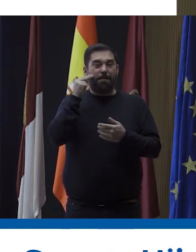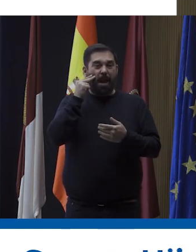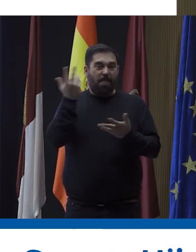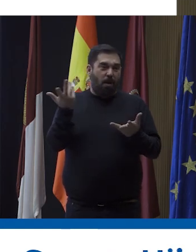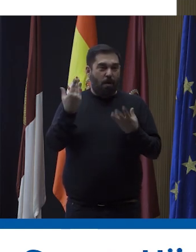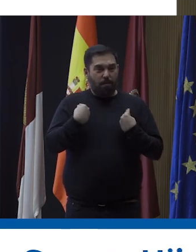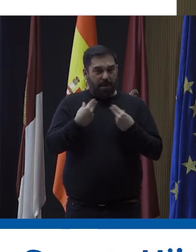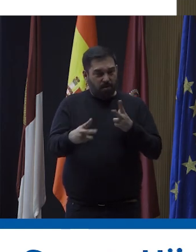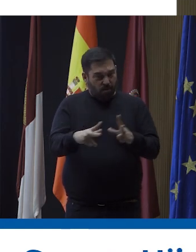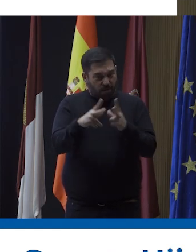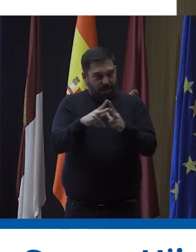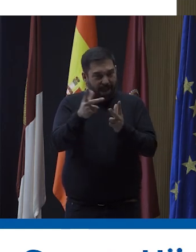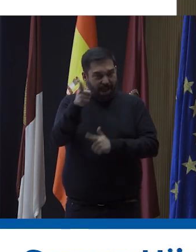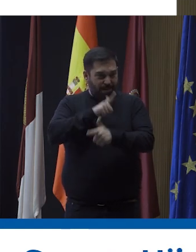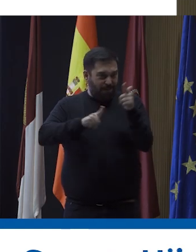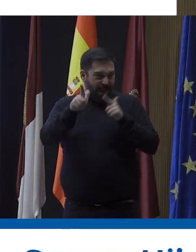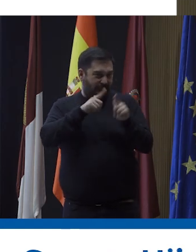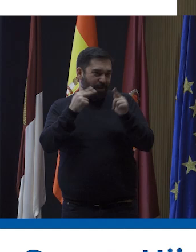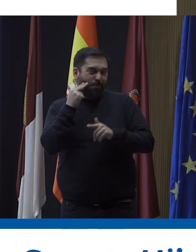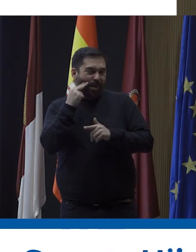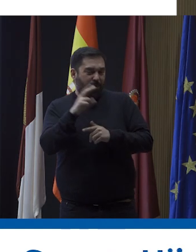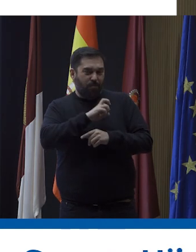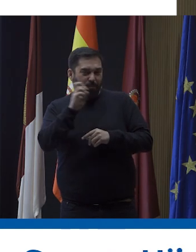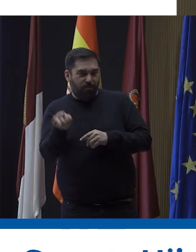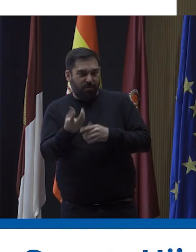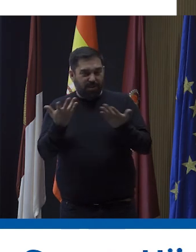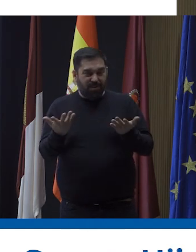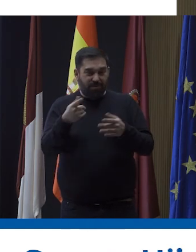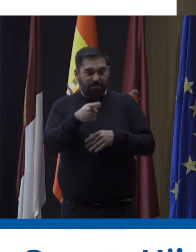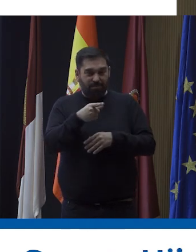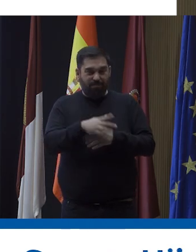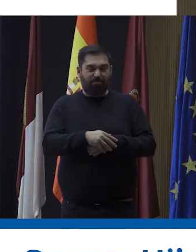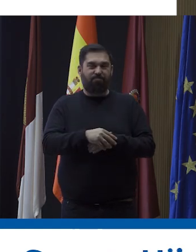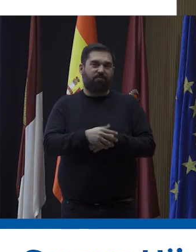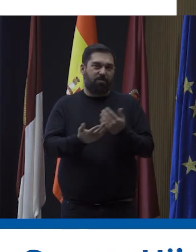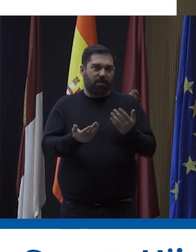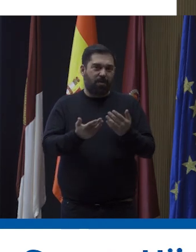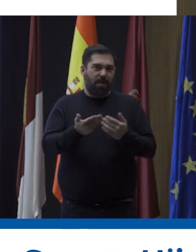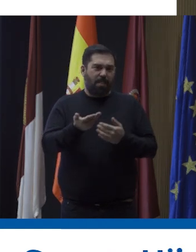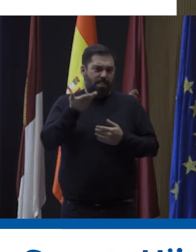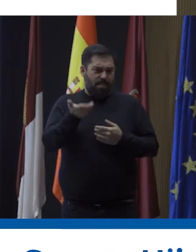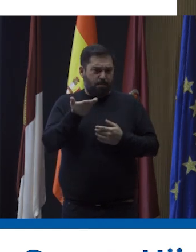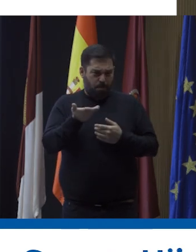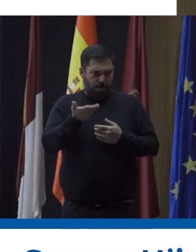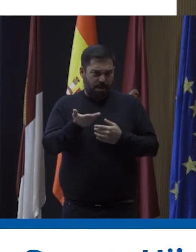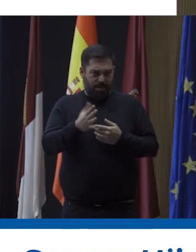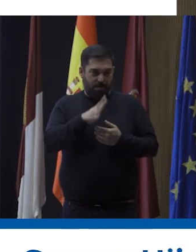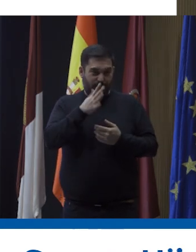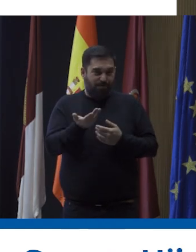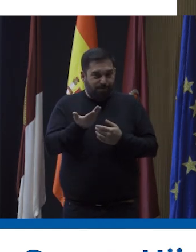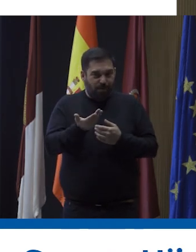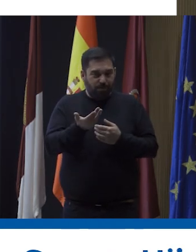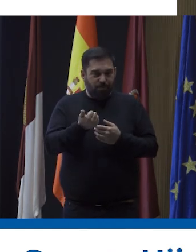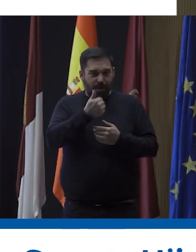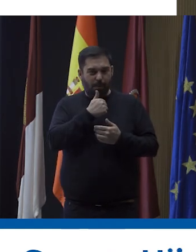vida social, miedo a viajar. Entonces, bueno, esto ya son palabras mayores. Verdad es que la incontinencia de orina, pues muy